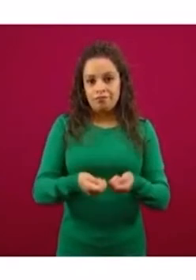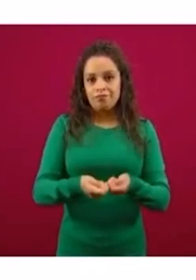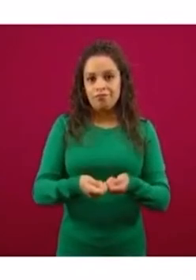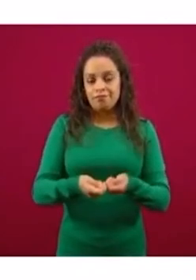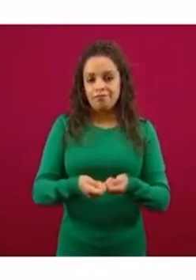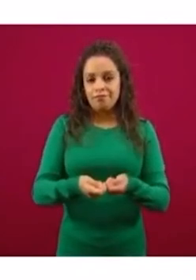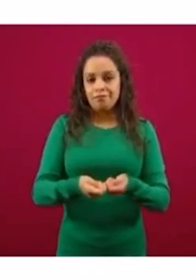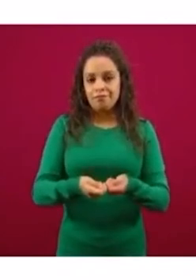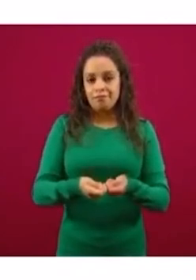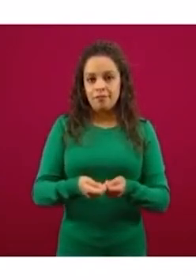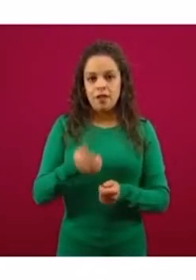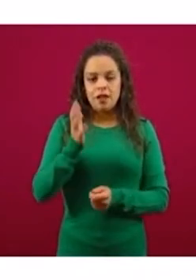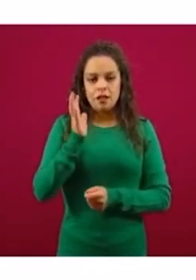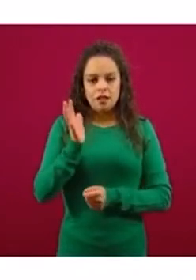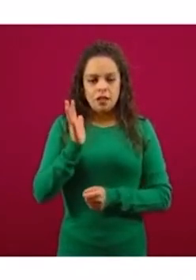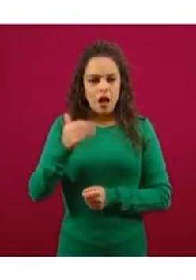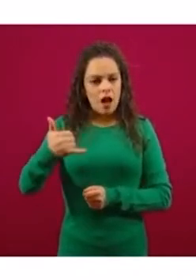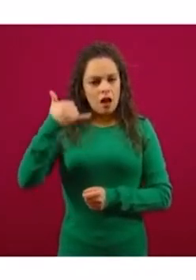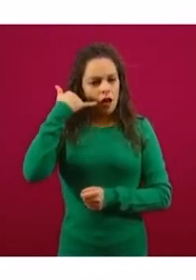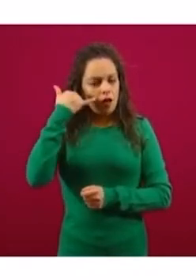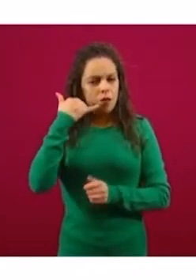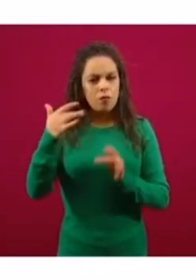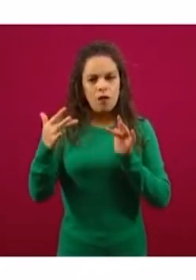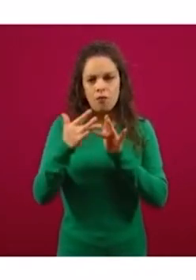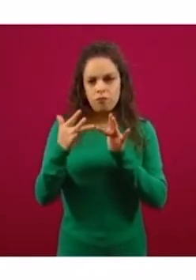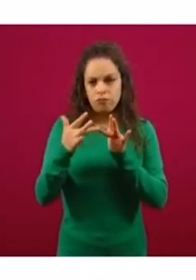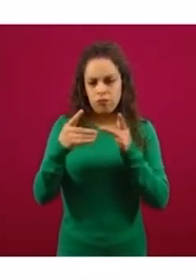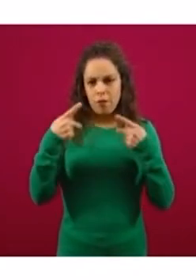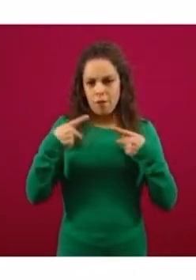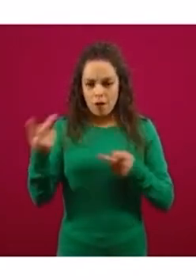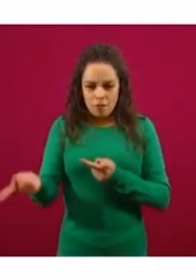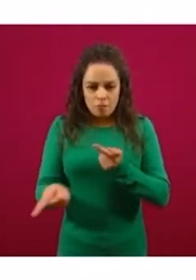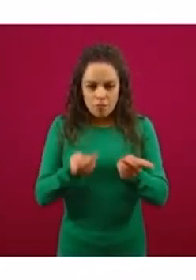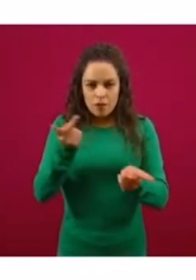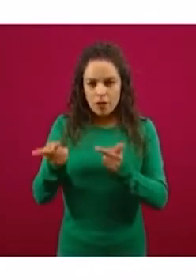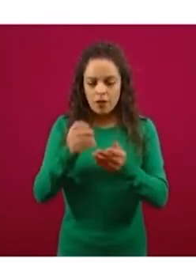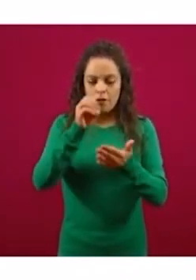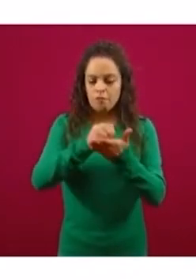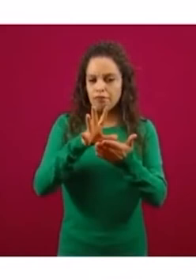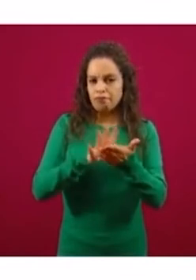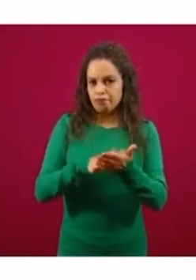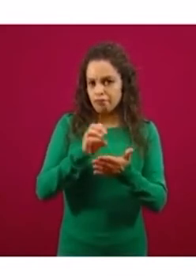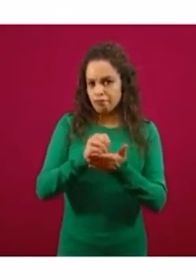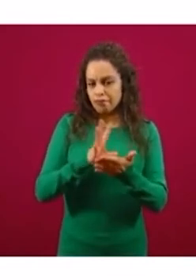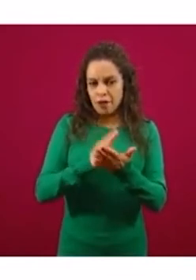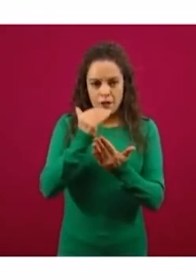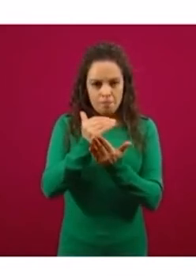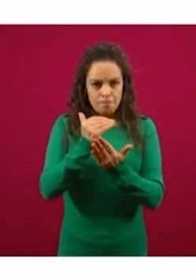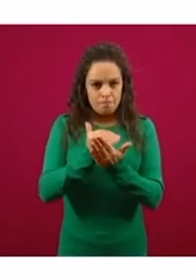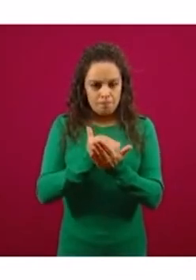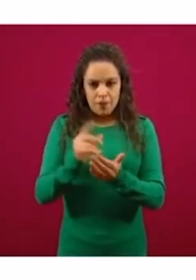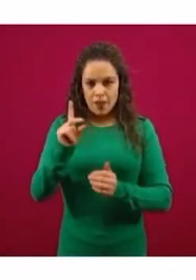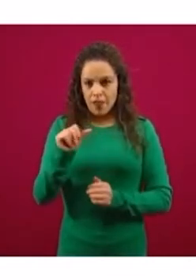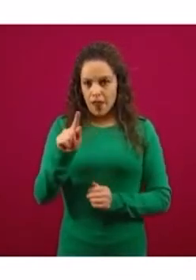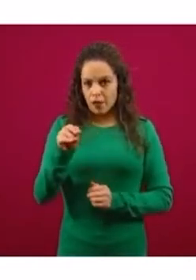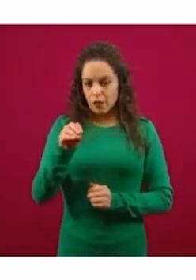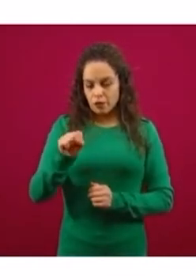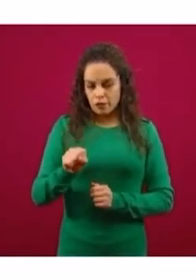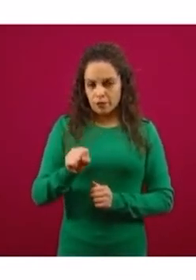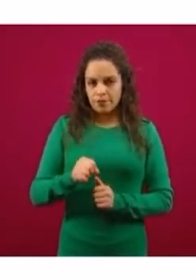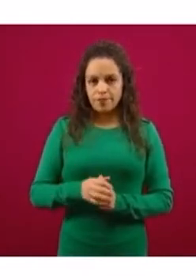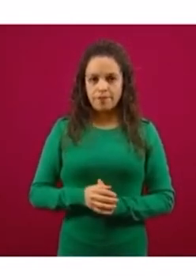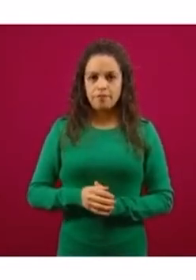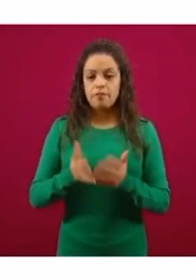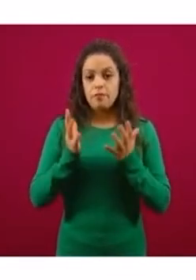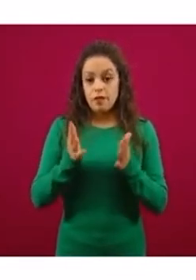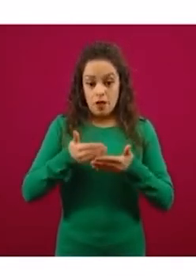fueron entrevistadas, ya se les tomaron sus datos. Sus datos los estamos ya hoy organizando en una